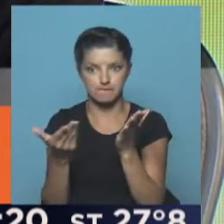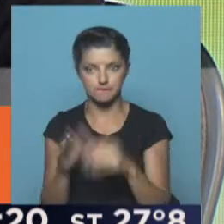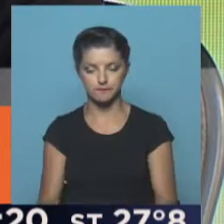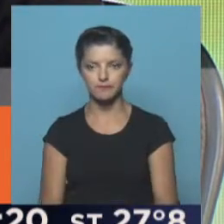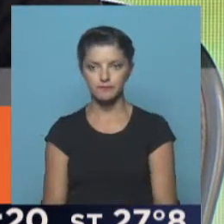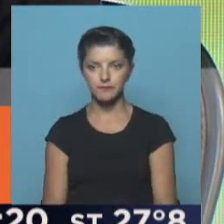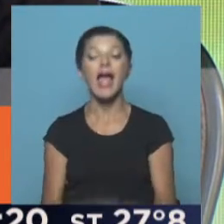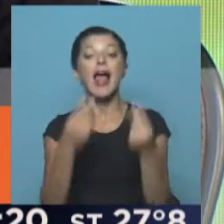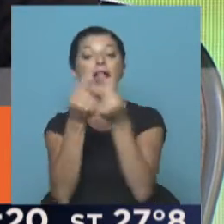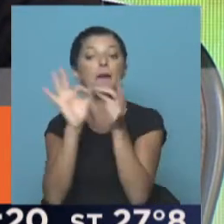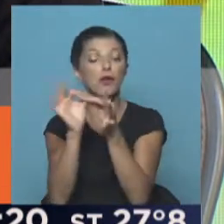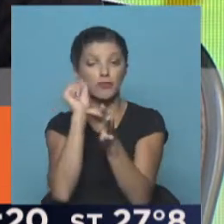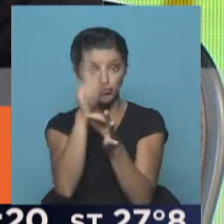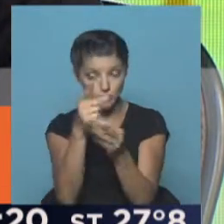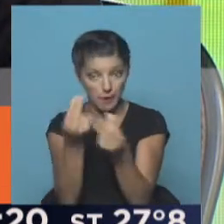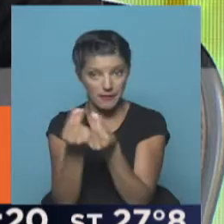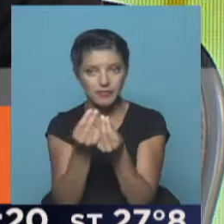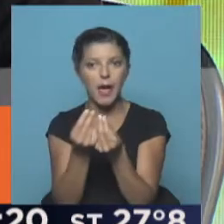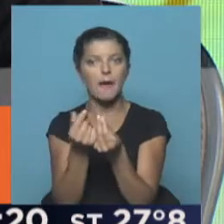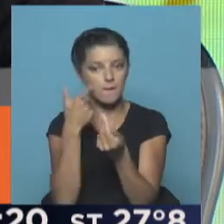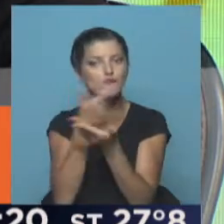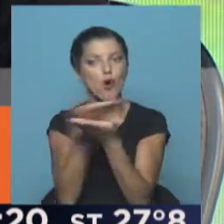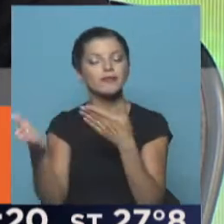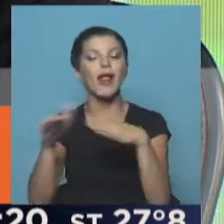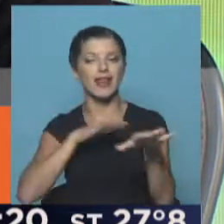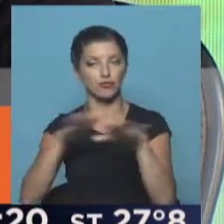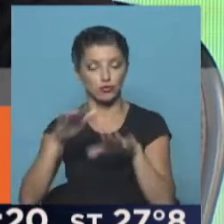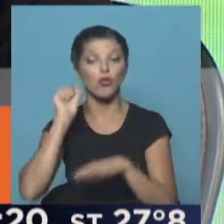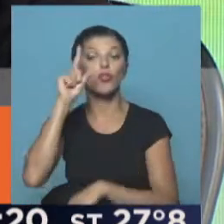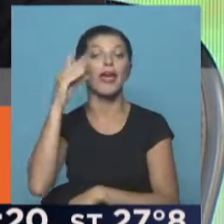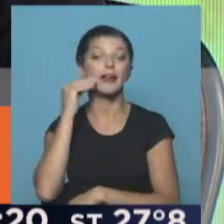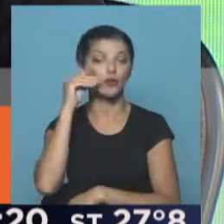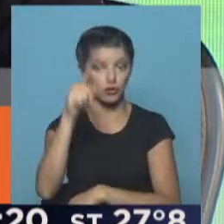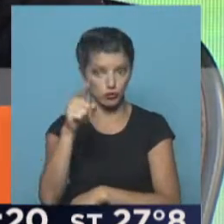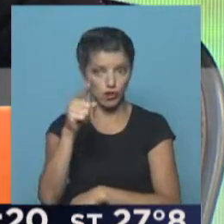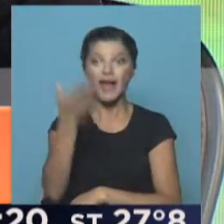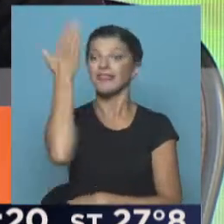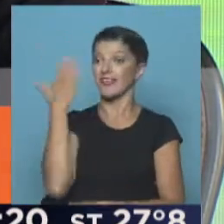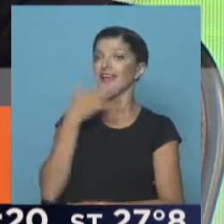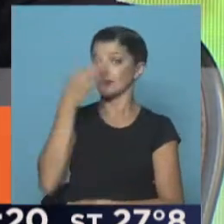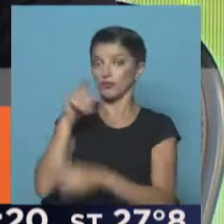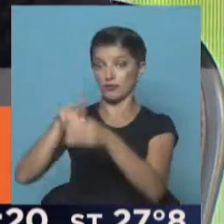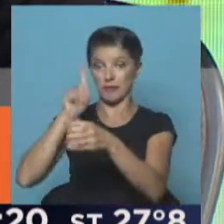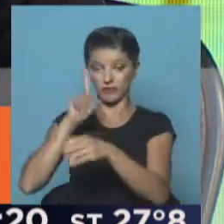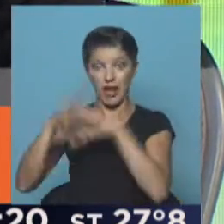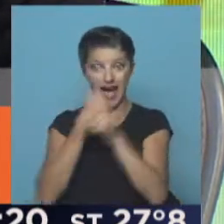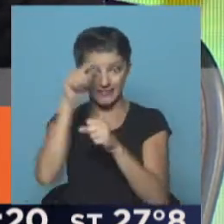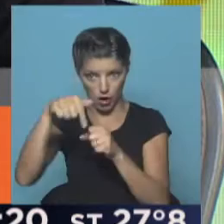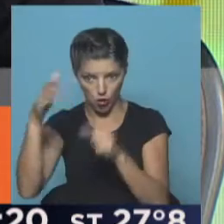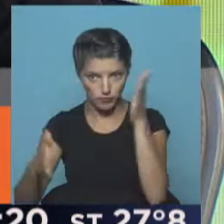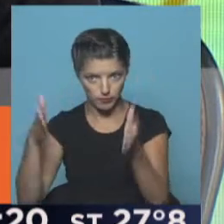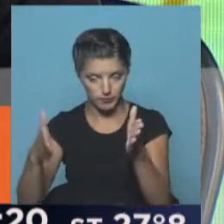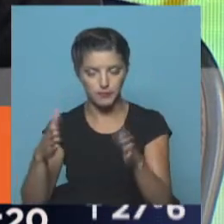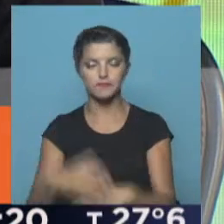lo que marca el pulso de la situación en el Reino Unido desde el referéndum a esta parte. Después se dan muchas